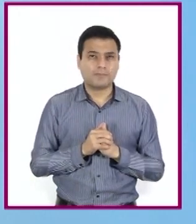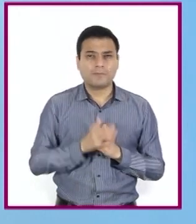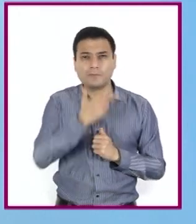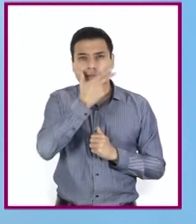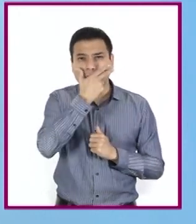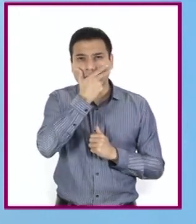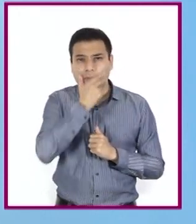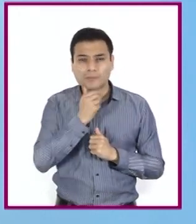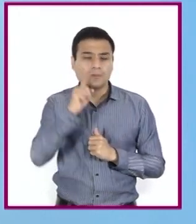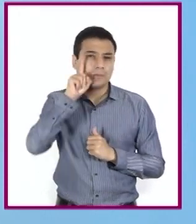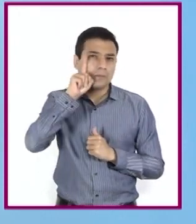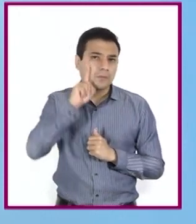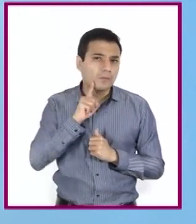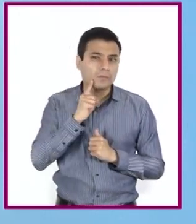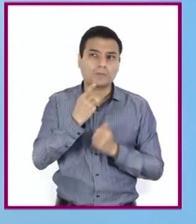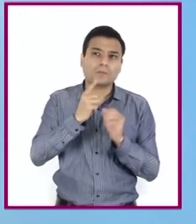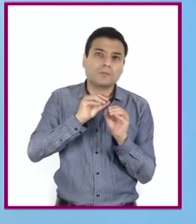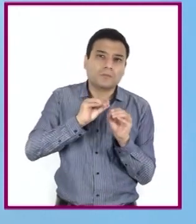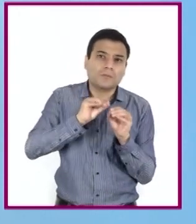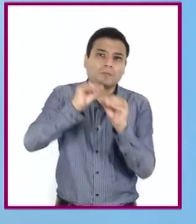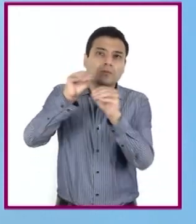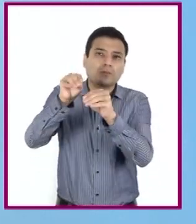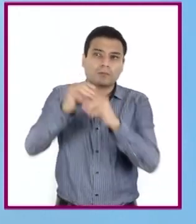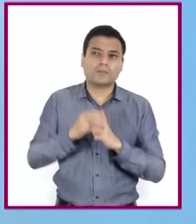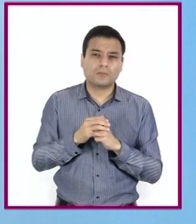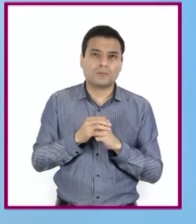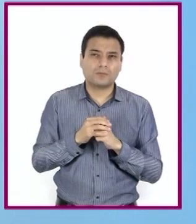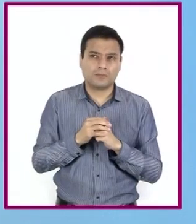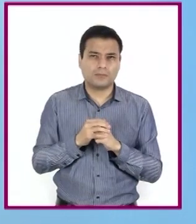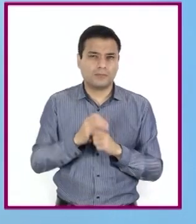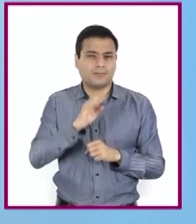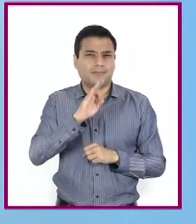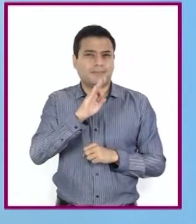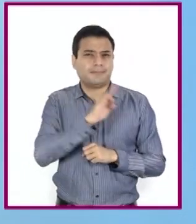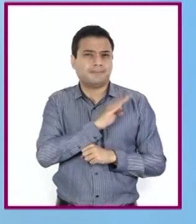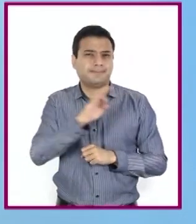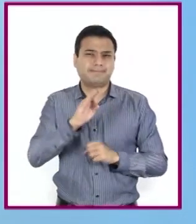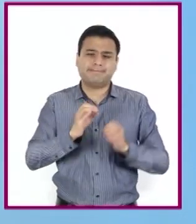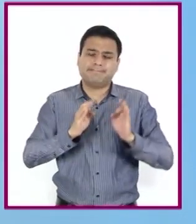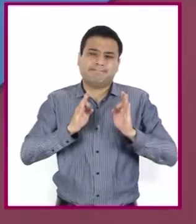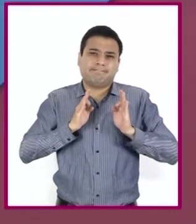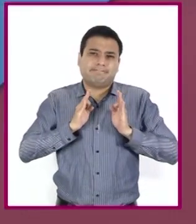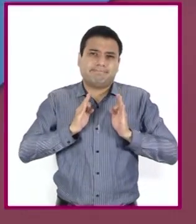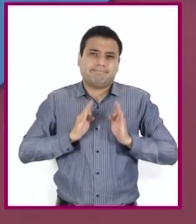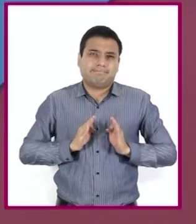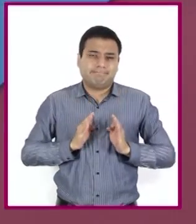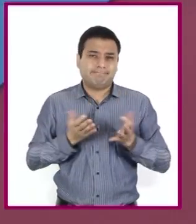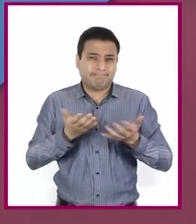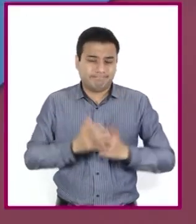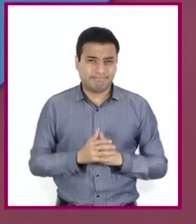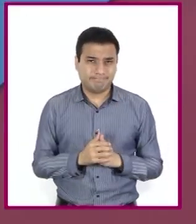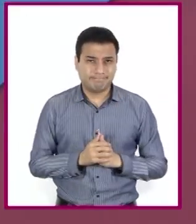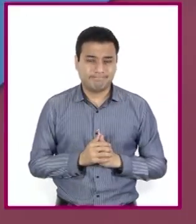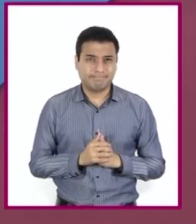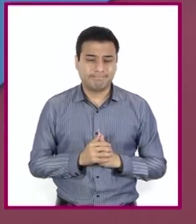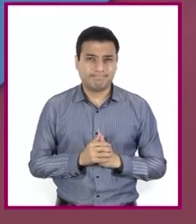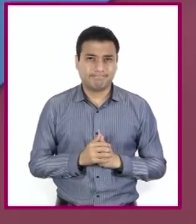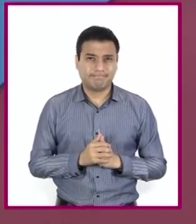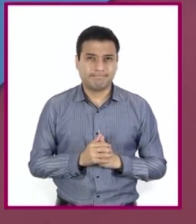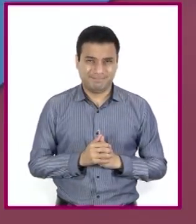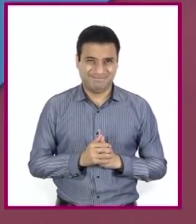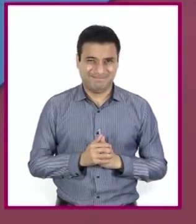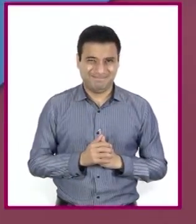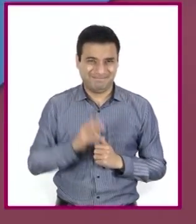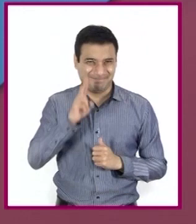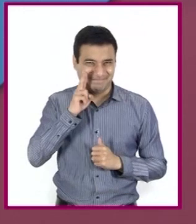países colonizados tenían menos problemas de adaptación a la vida del lugar. Como